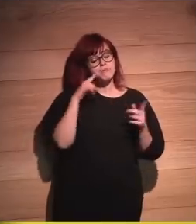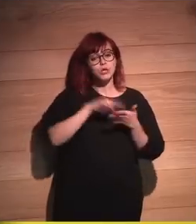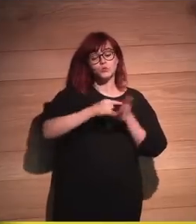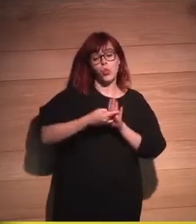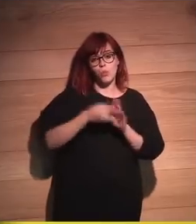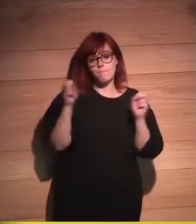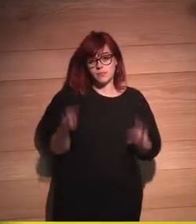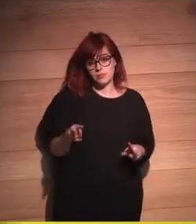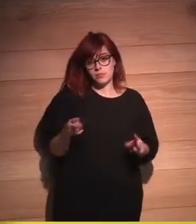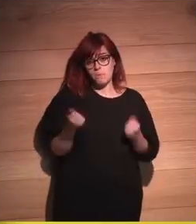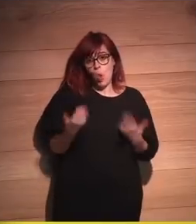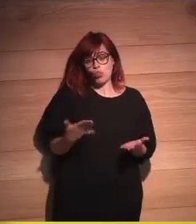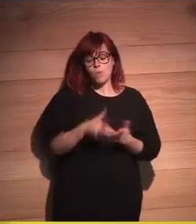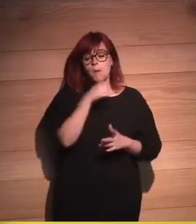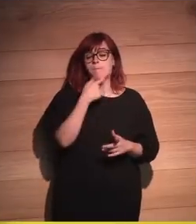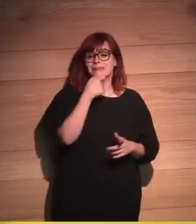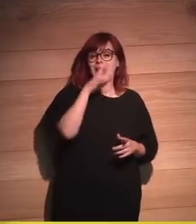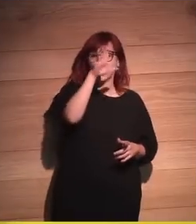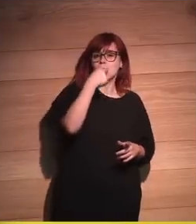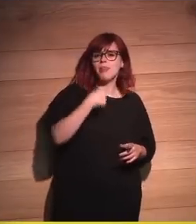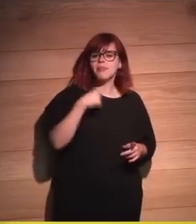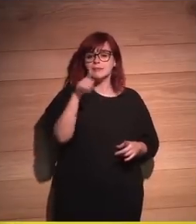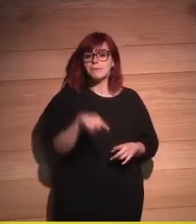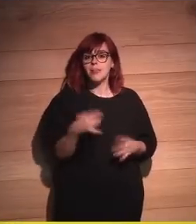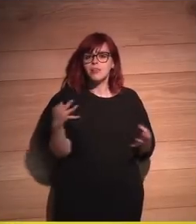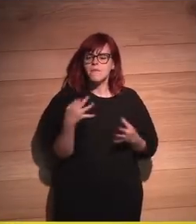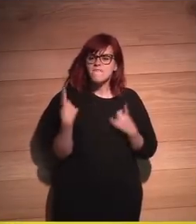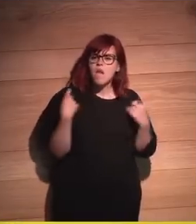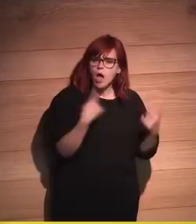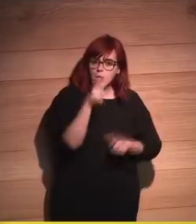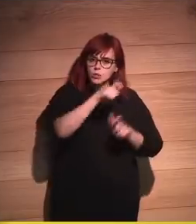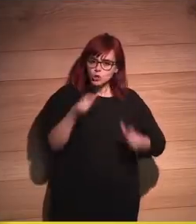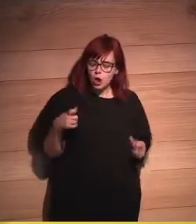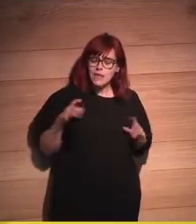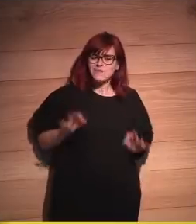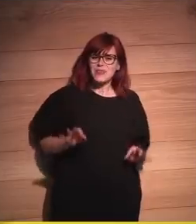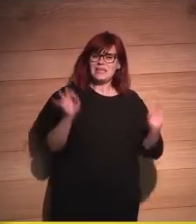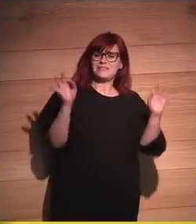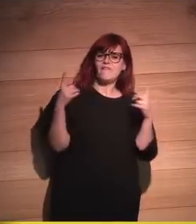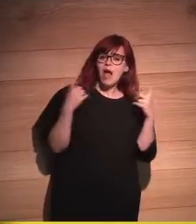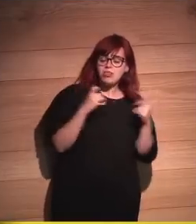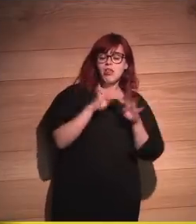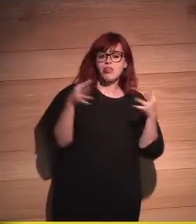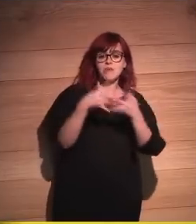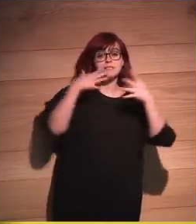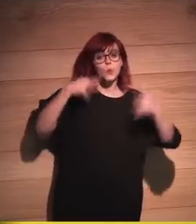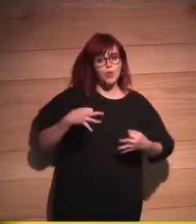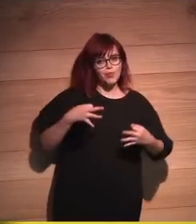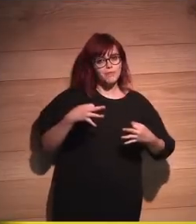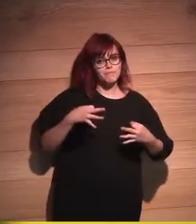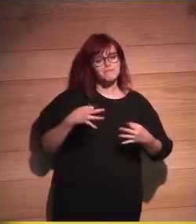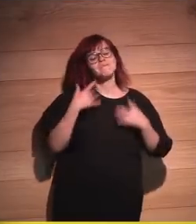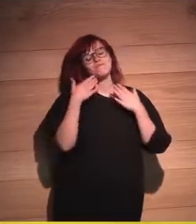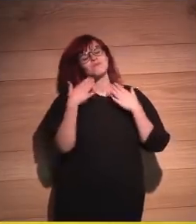Y respecto a esto, los británicos también me decían, tenemos carencia de personal especializado en ciberseguridad. Muchas